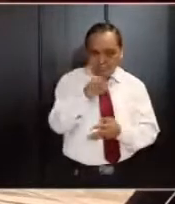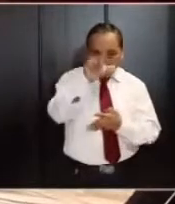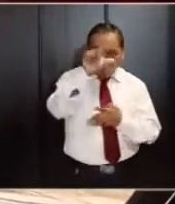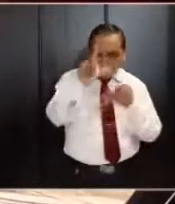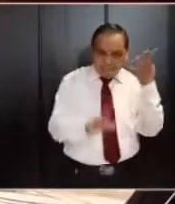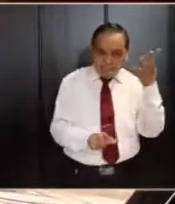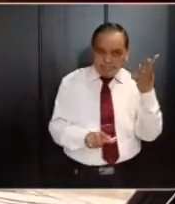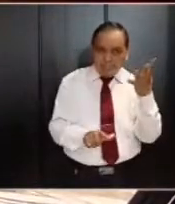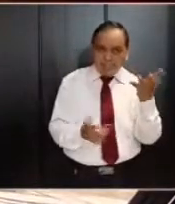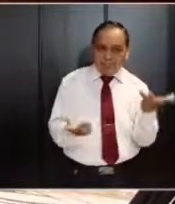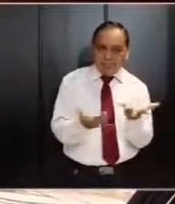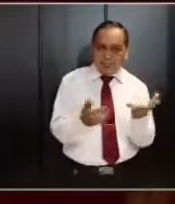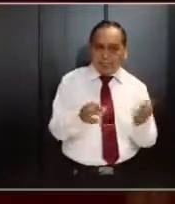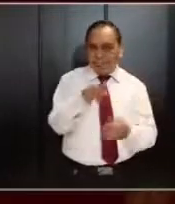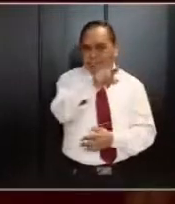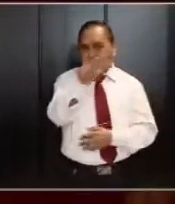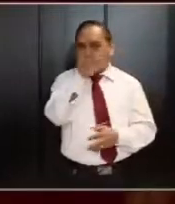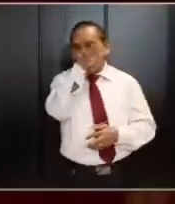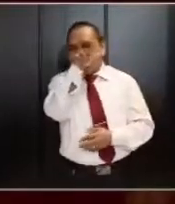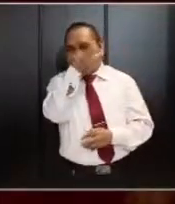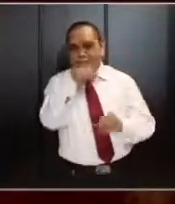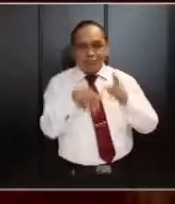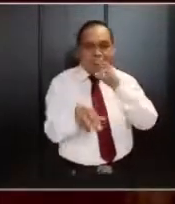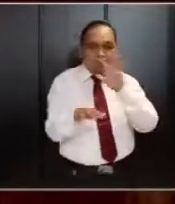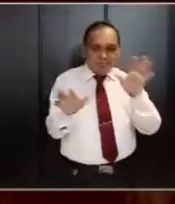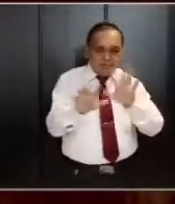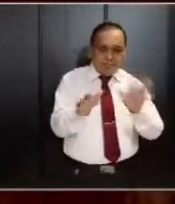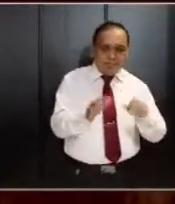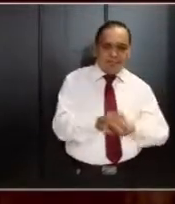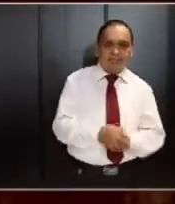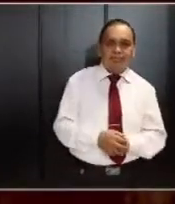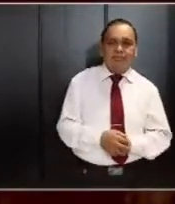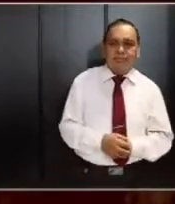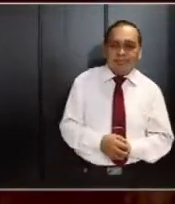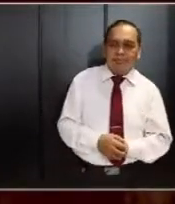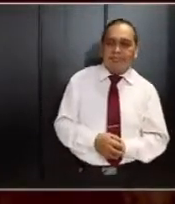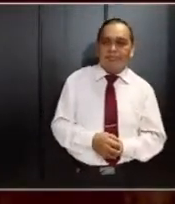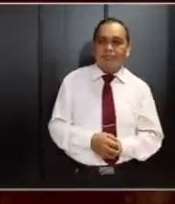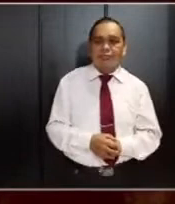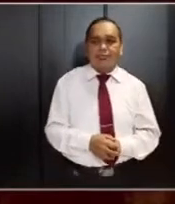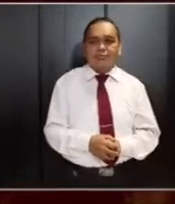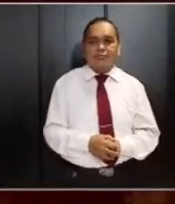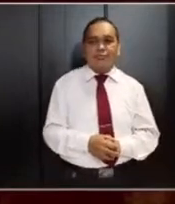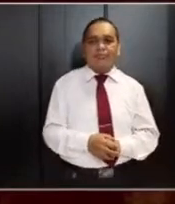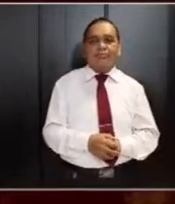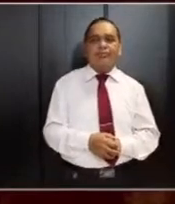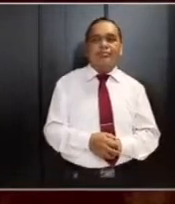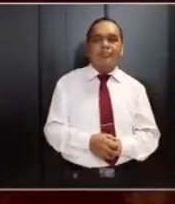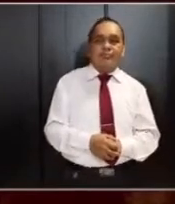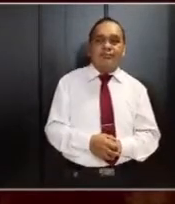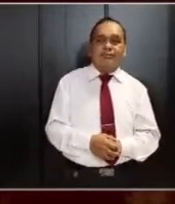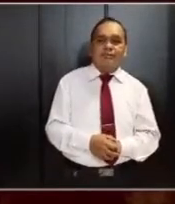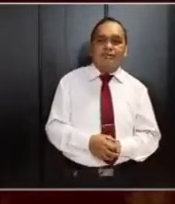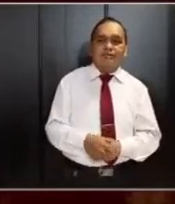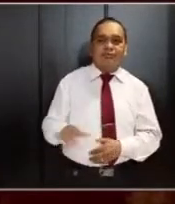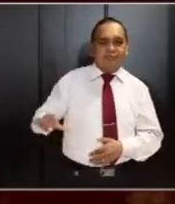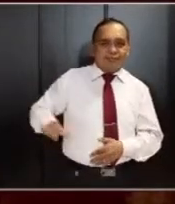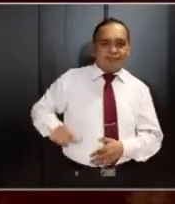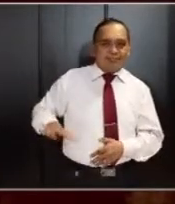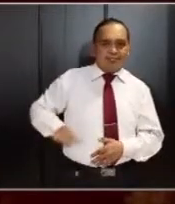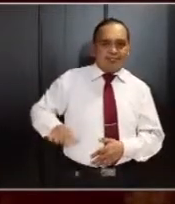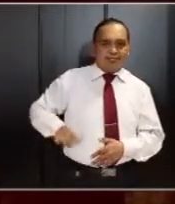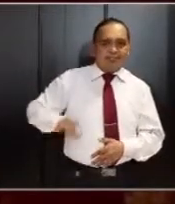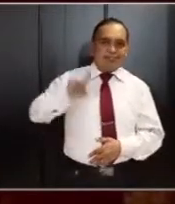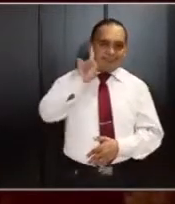listas. Así que no se preocupen. Muy bien. A ver, pues ahora sí, vamos a tener como gobernadora a